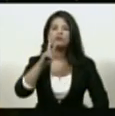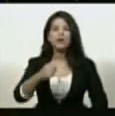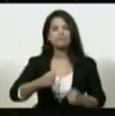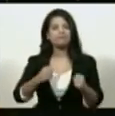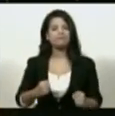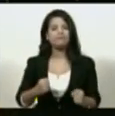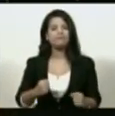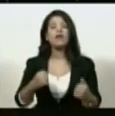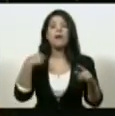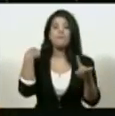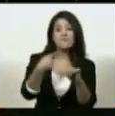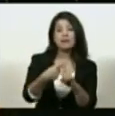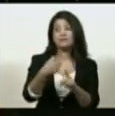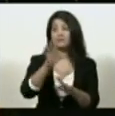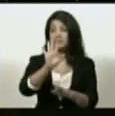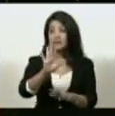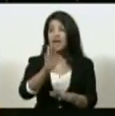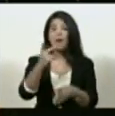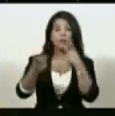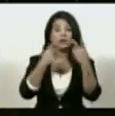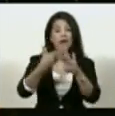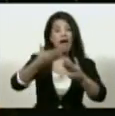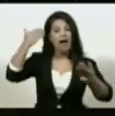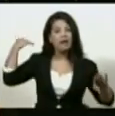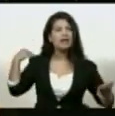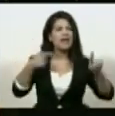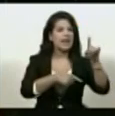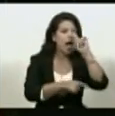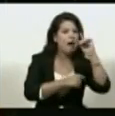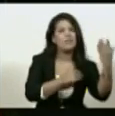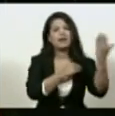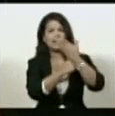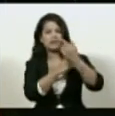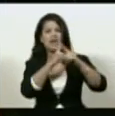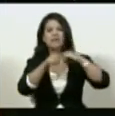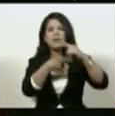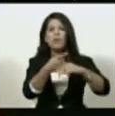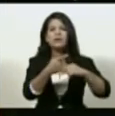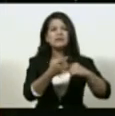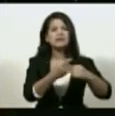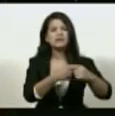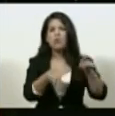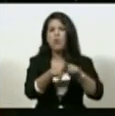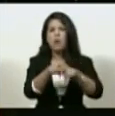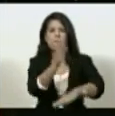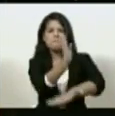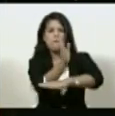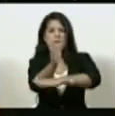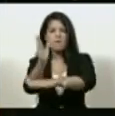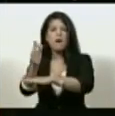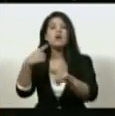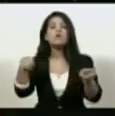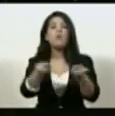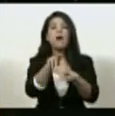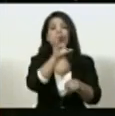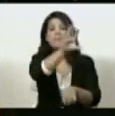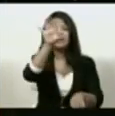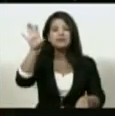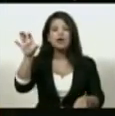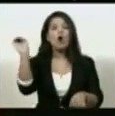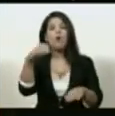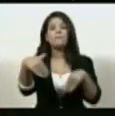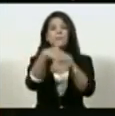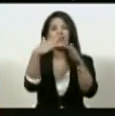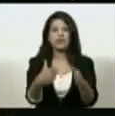de declararnos amenaza y luego sancionar a individuos, como sancionaron a varios de nuestros